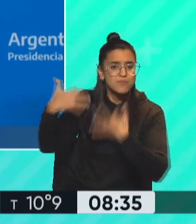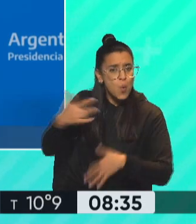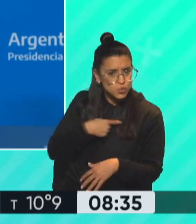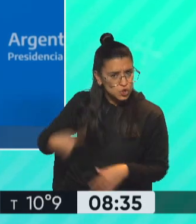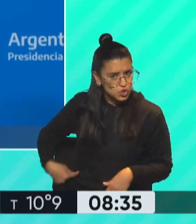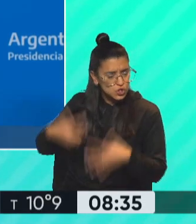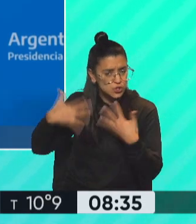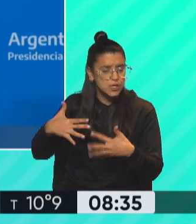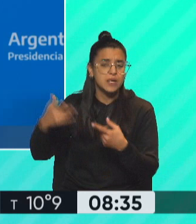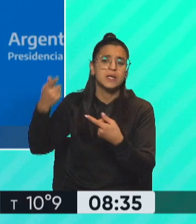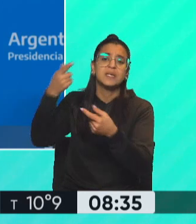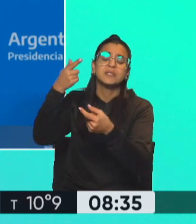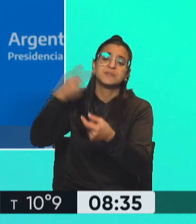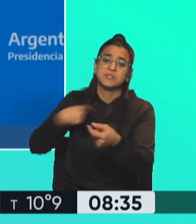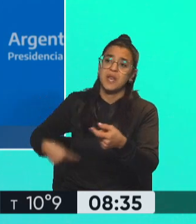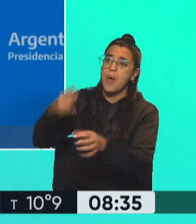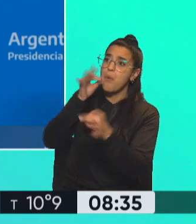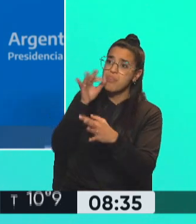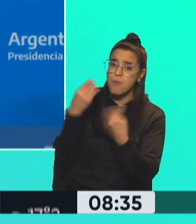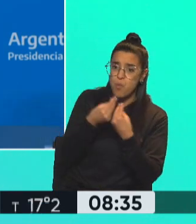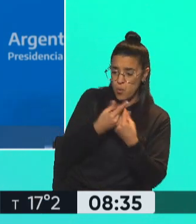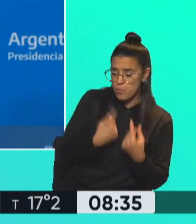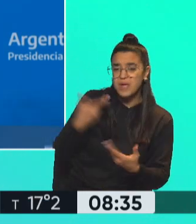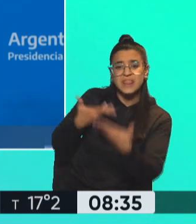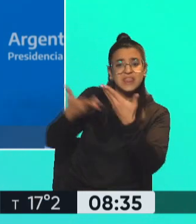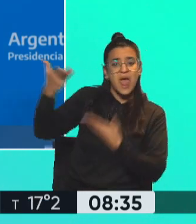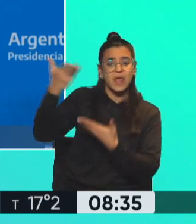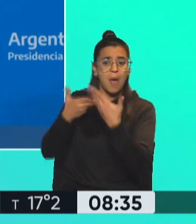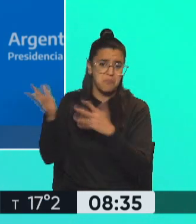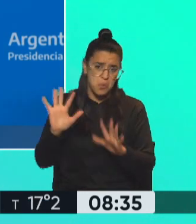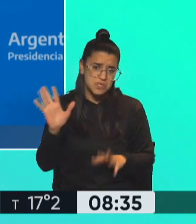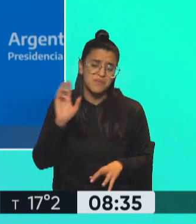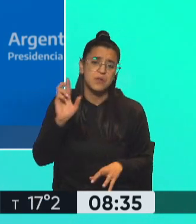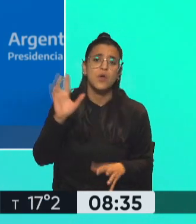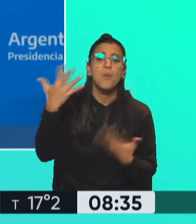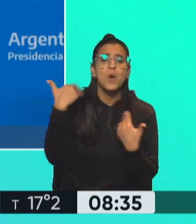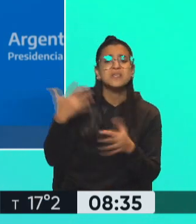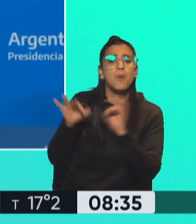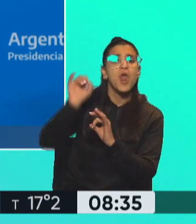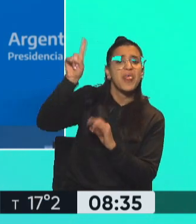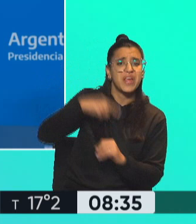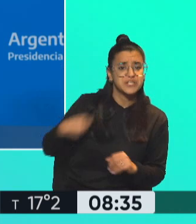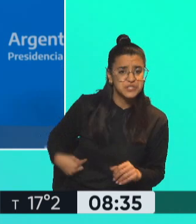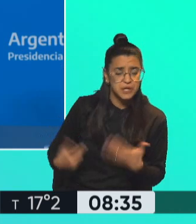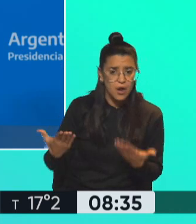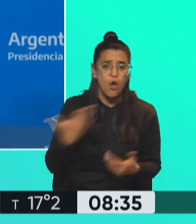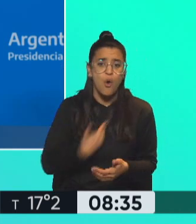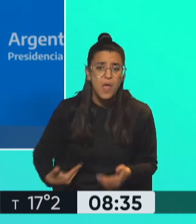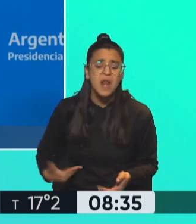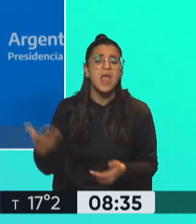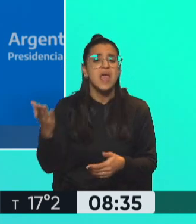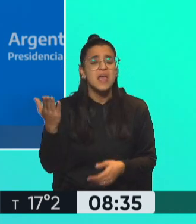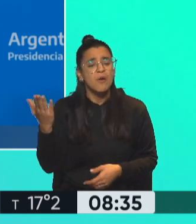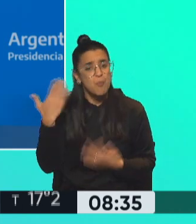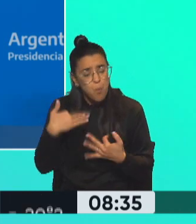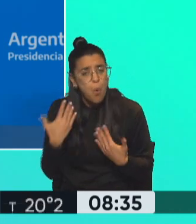China. China nos vende muchísimo a nosotros y puede haber un intercambio que no tiene que ser en dólares, puede ser en yuan, y que el gobierno, el Estado puede